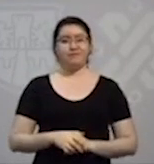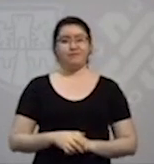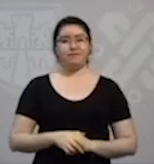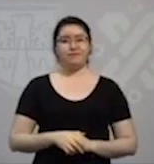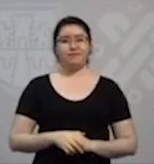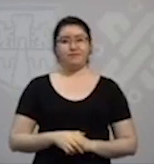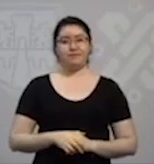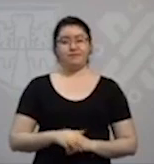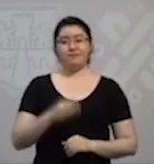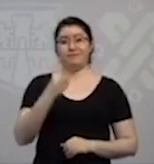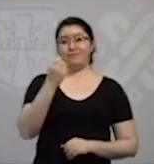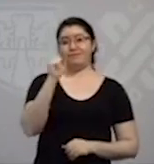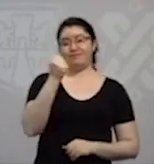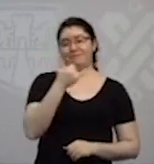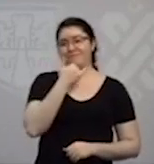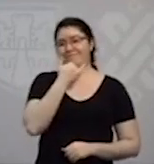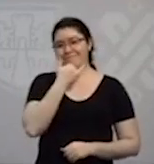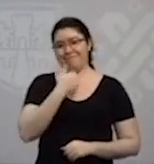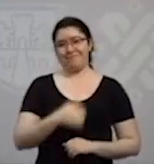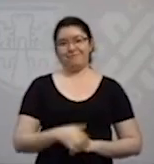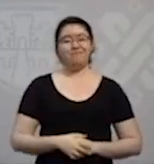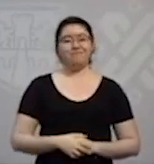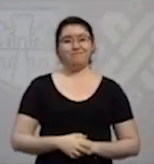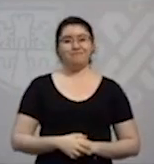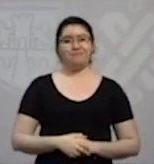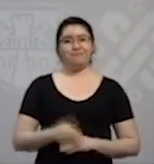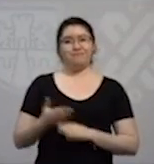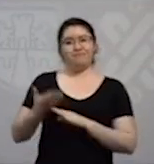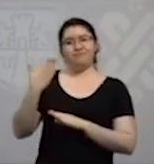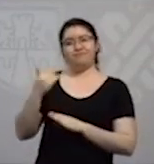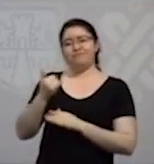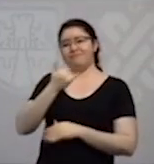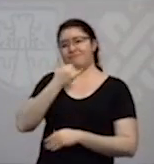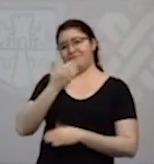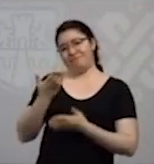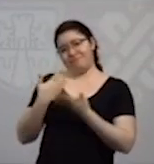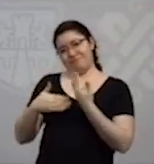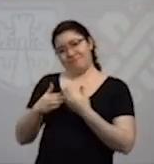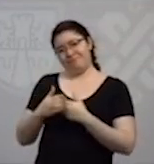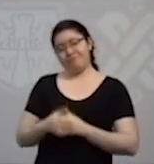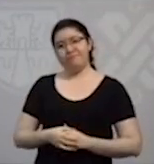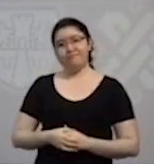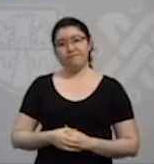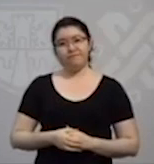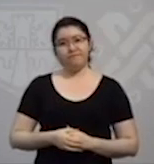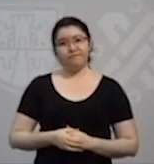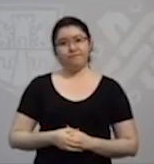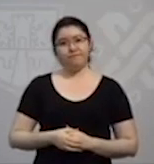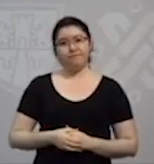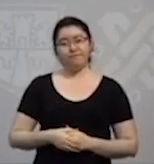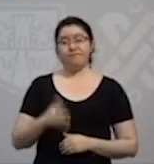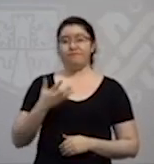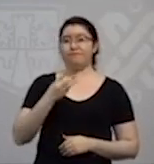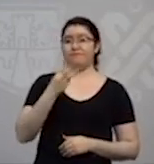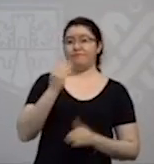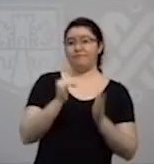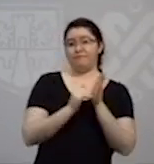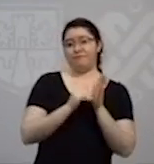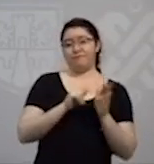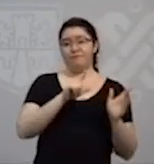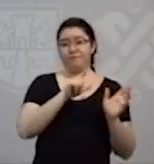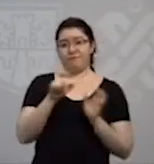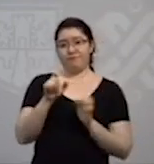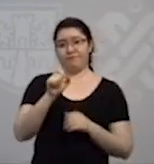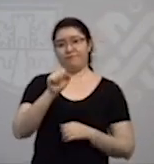hasta el 3 de septiembre, perdón, el anterior, por favor. Hay 3.763